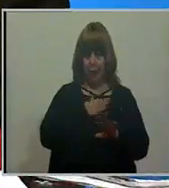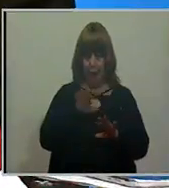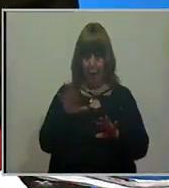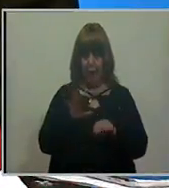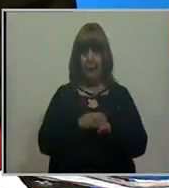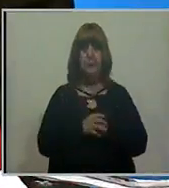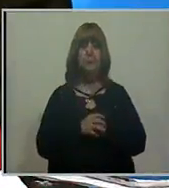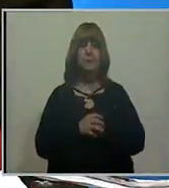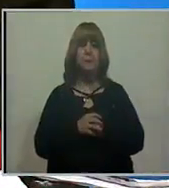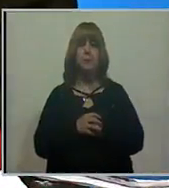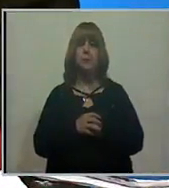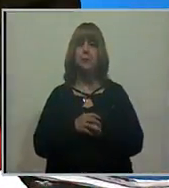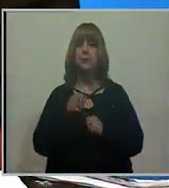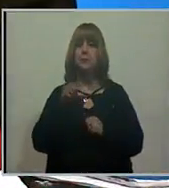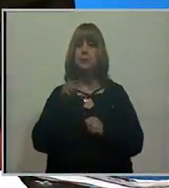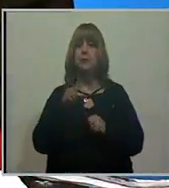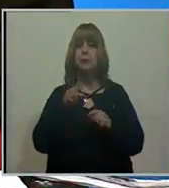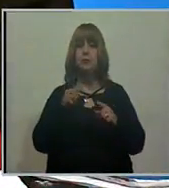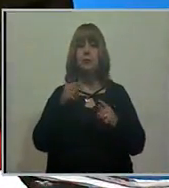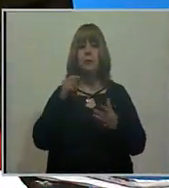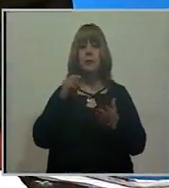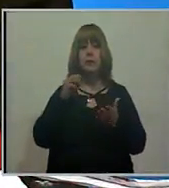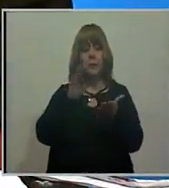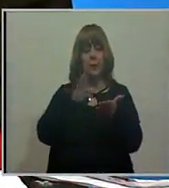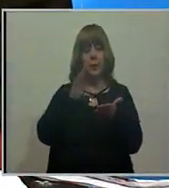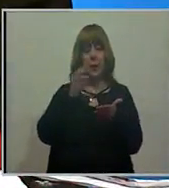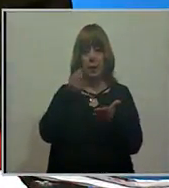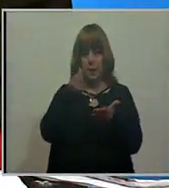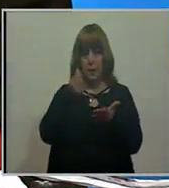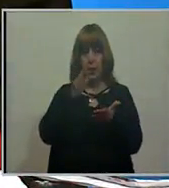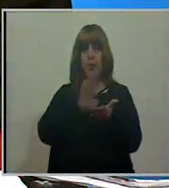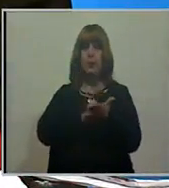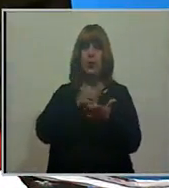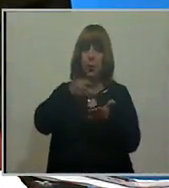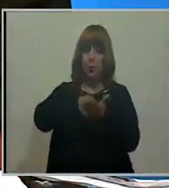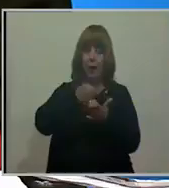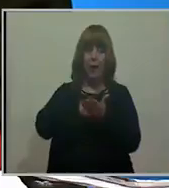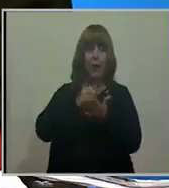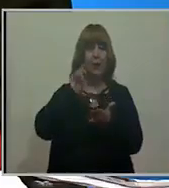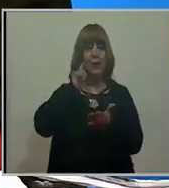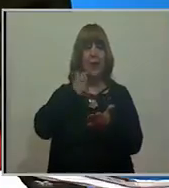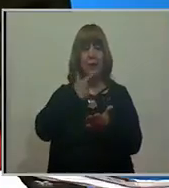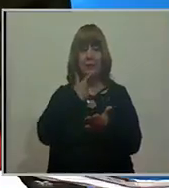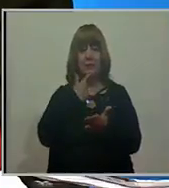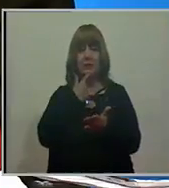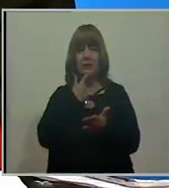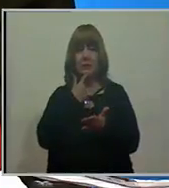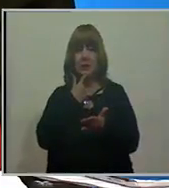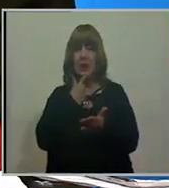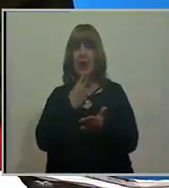A propósito de las tarifas de gas y de electricidad, ¿qué número de WhatsApp tenemos?